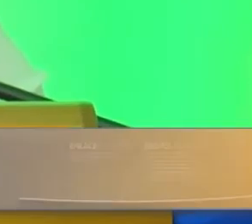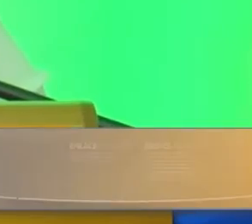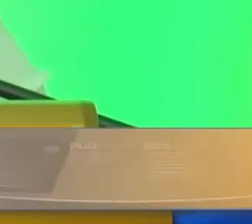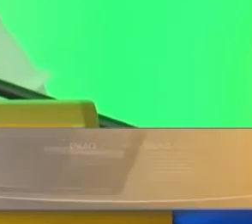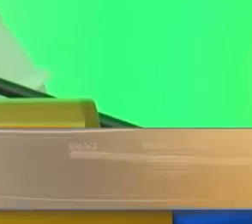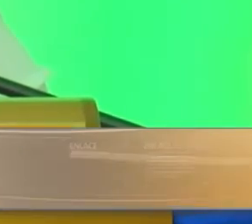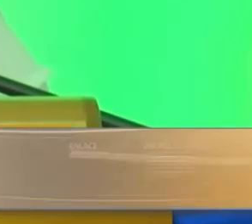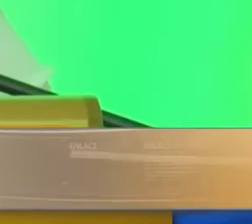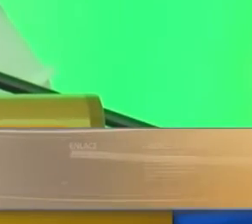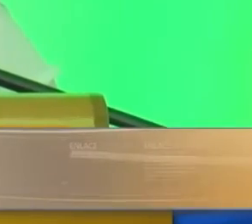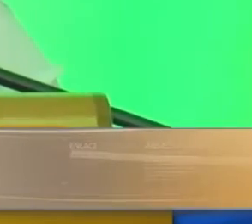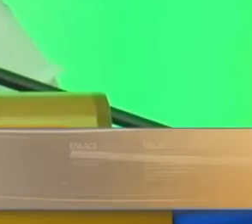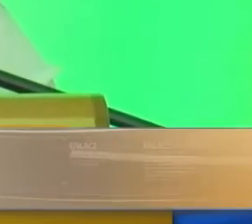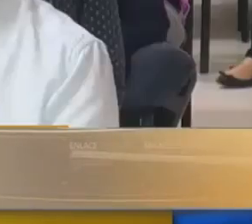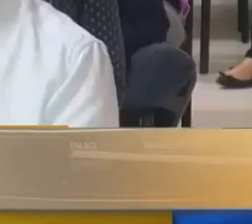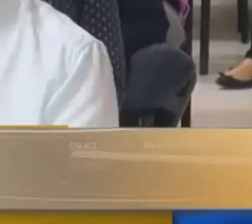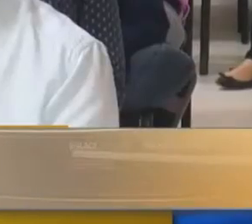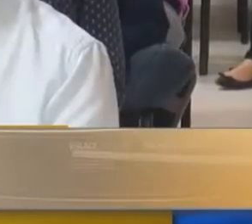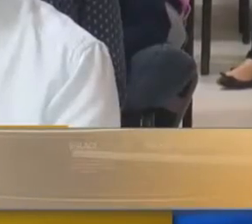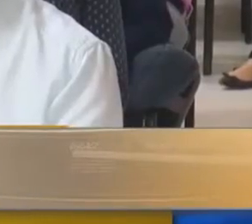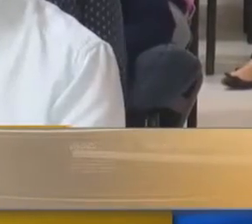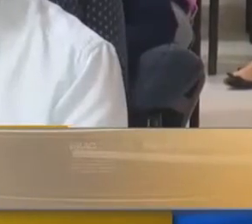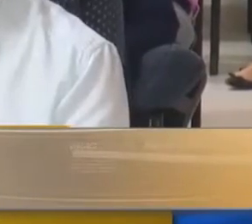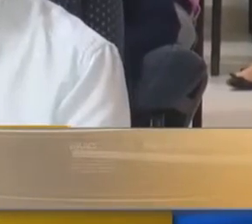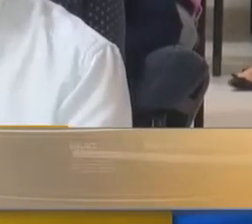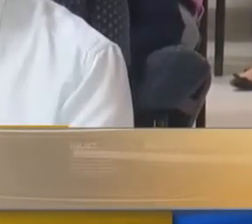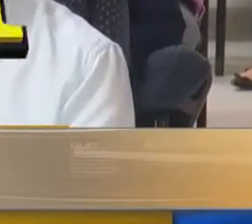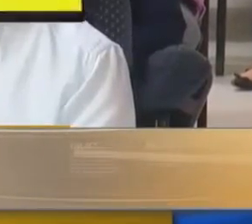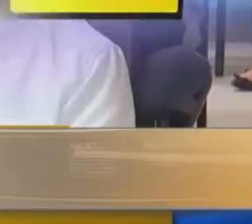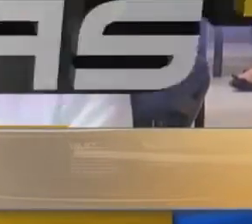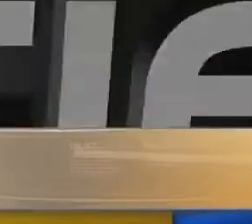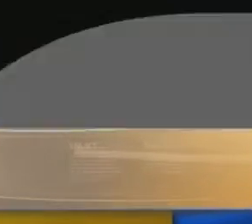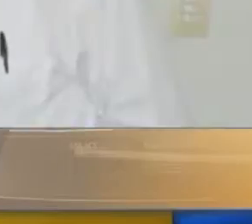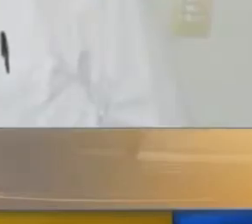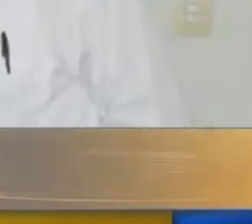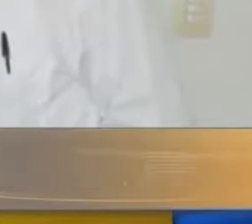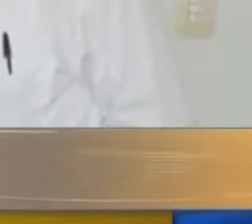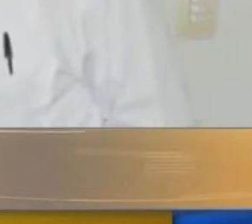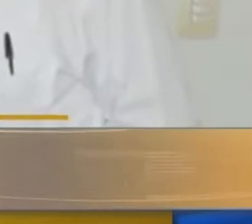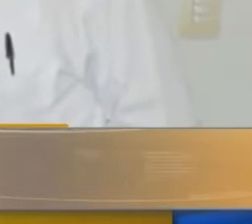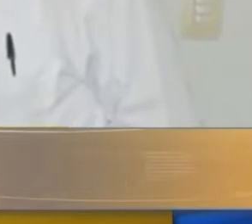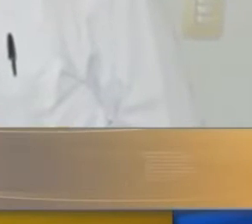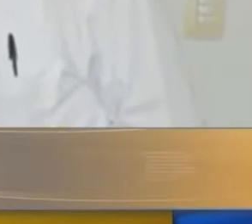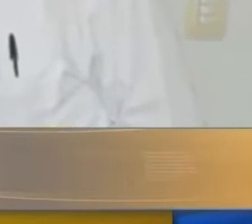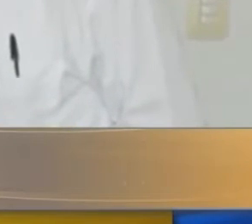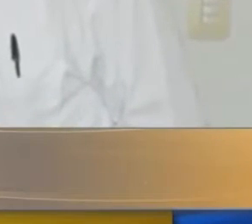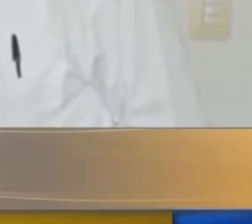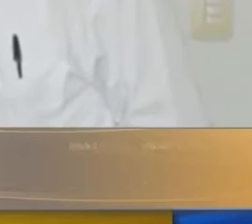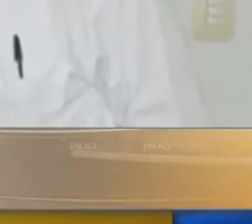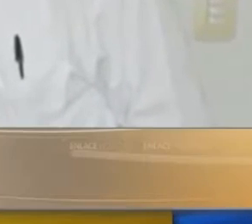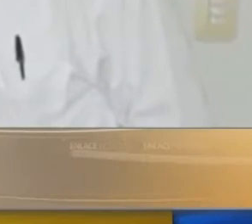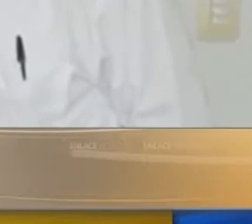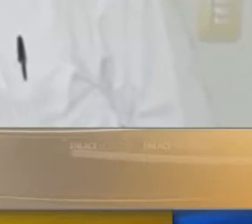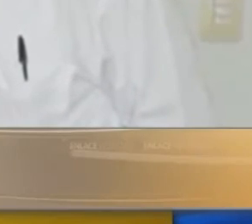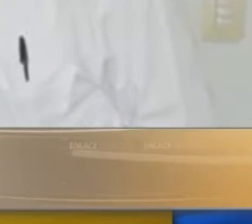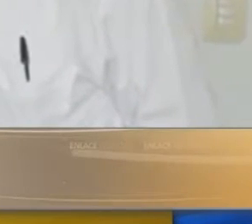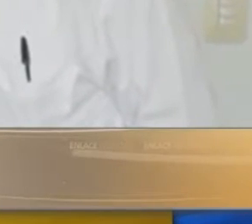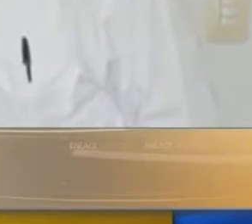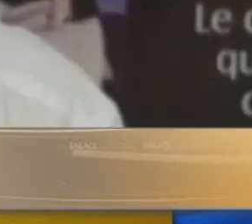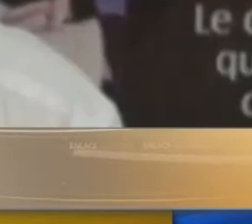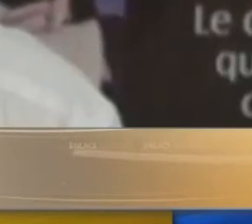Amado. Considera que este se ajusta a políticas nacionales y no necesidades locales. La S. Barranca Bermeja tiene nuevo gerente. Se trata del